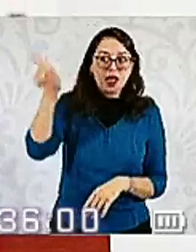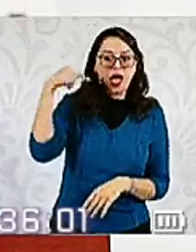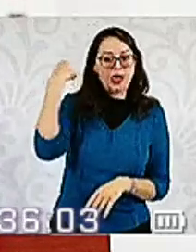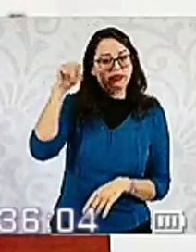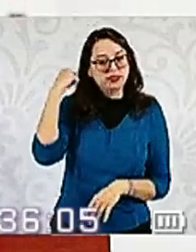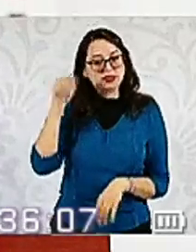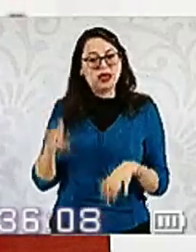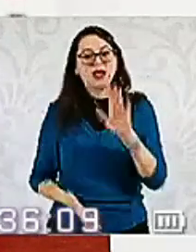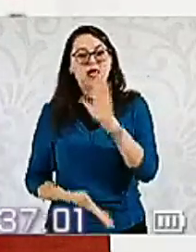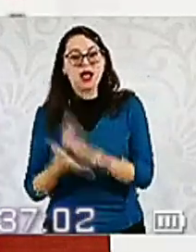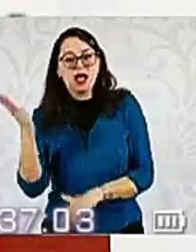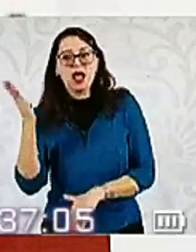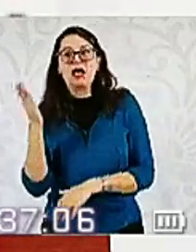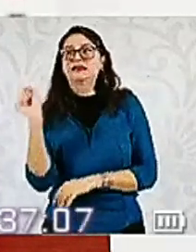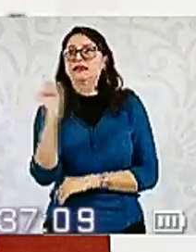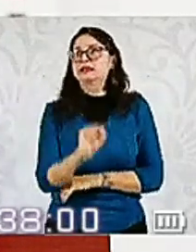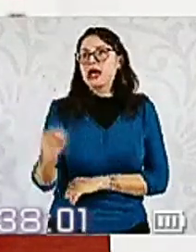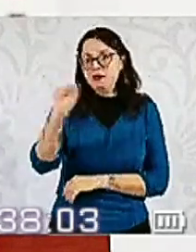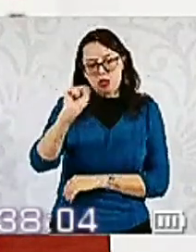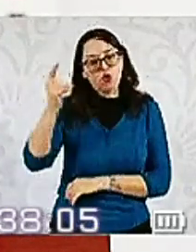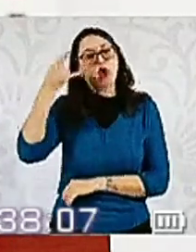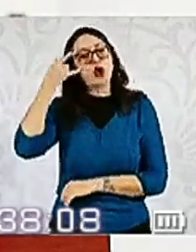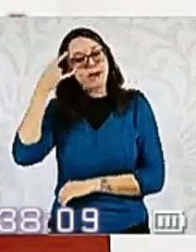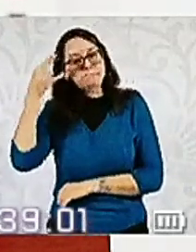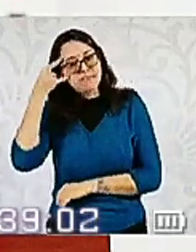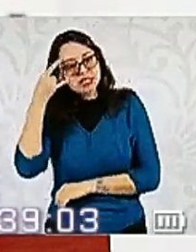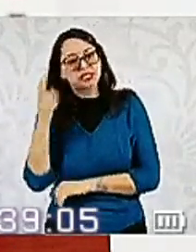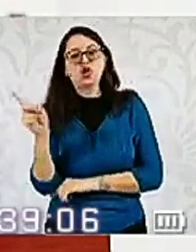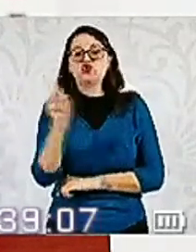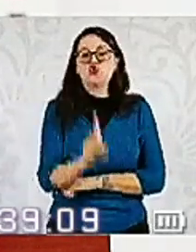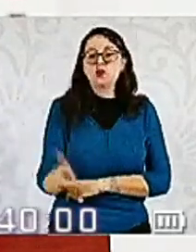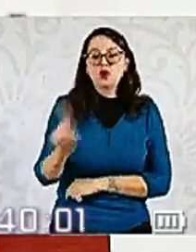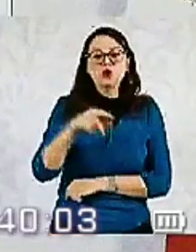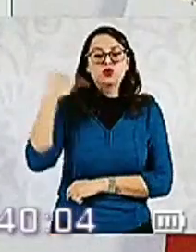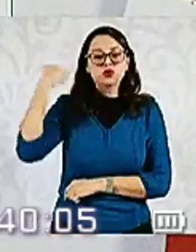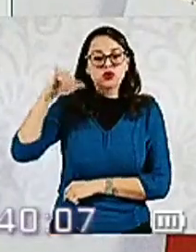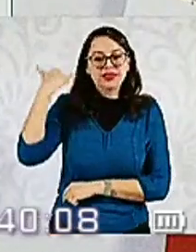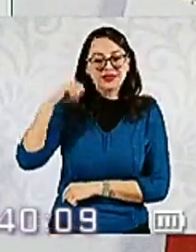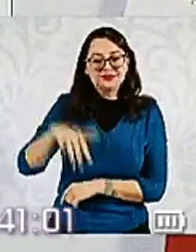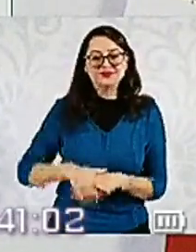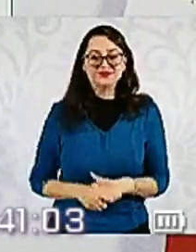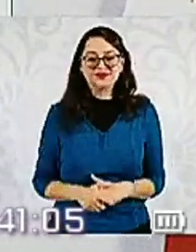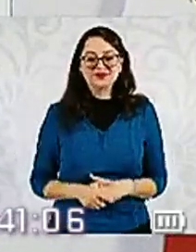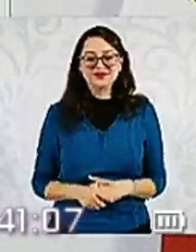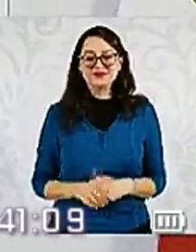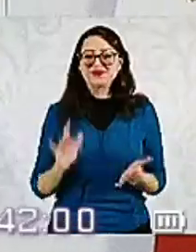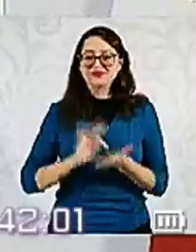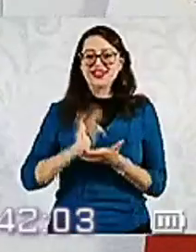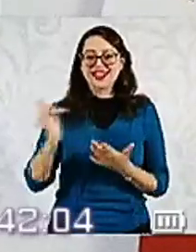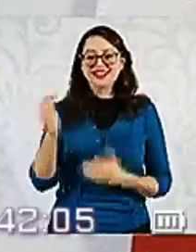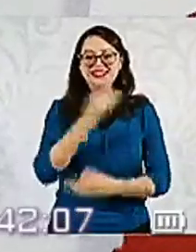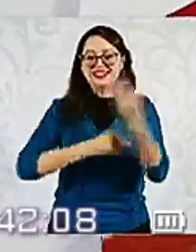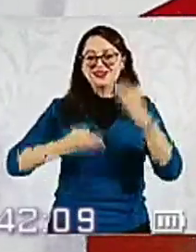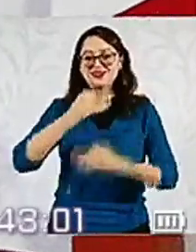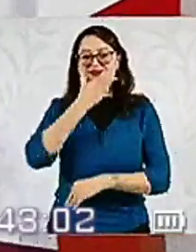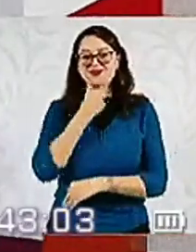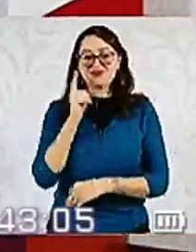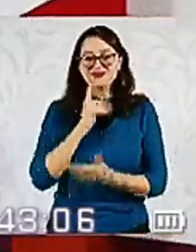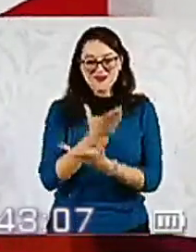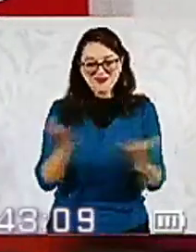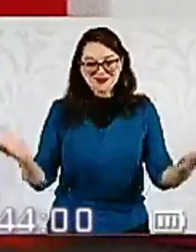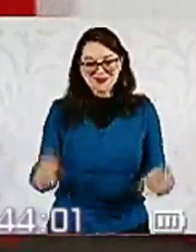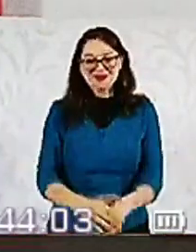el sábado a Campeche y el domingo a Yucatán. Gracias a todos y a todas.